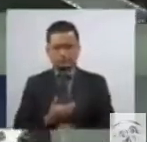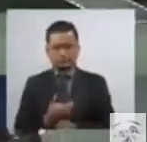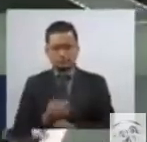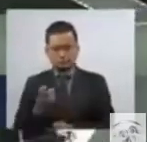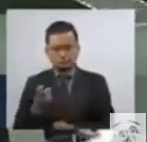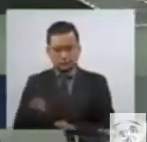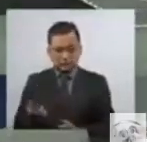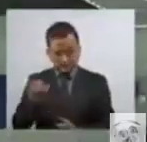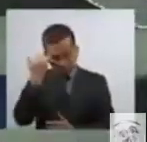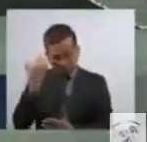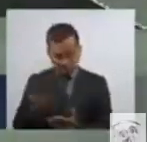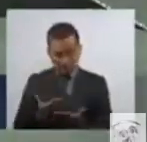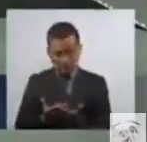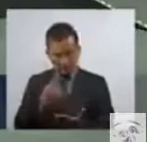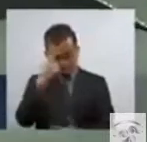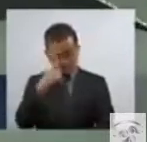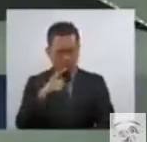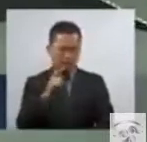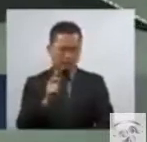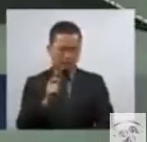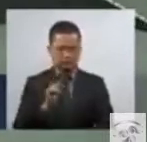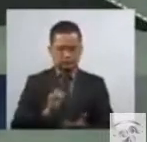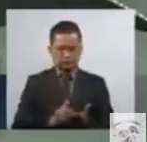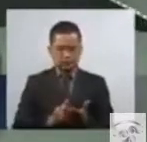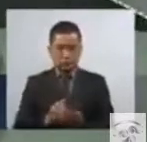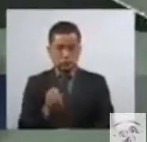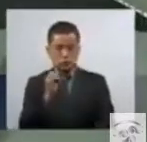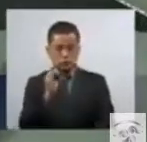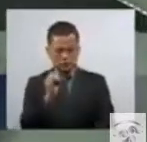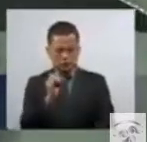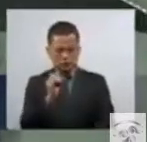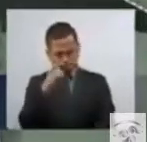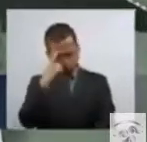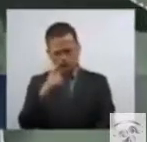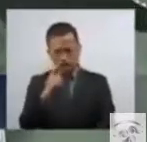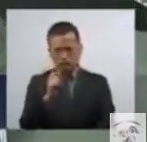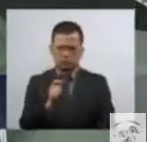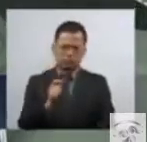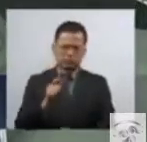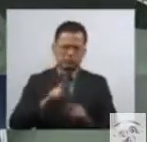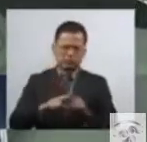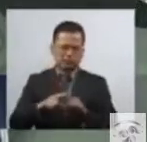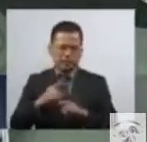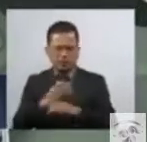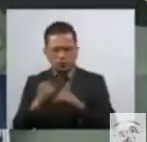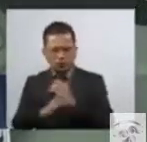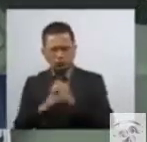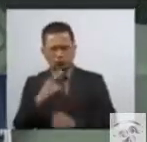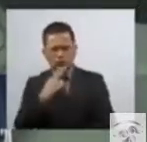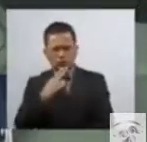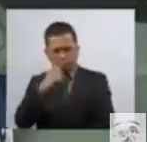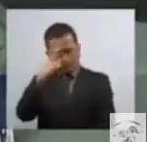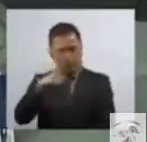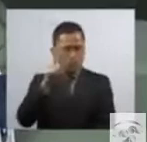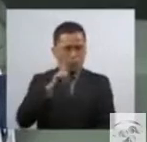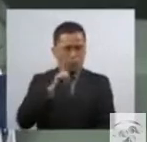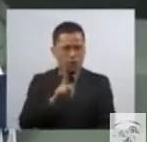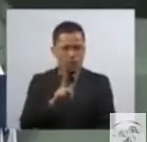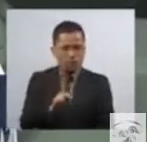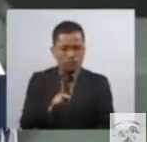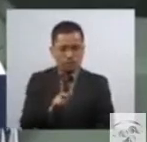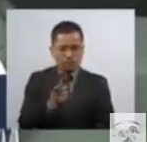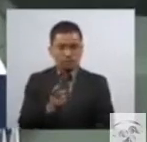valor agregado en productos de higiene menstrual forma parte de una estrategia diseñada por el colectivo